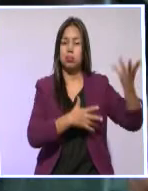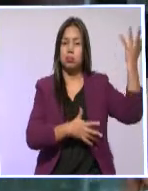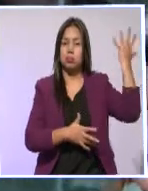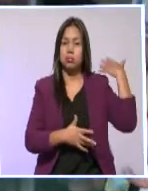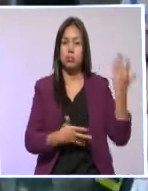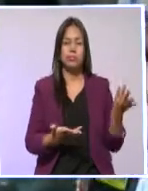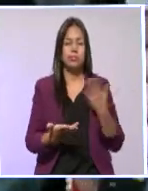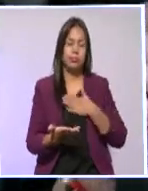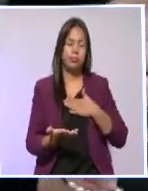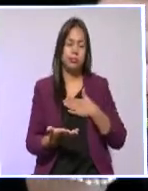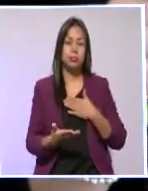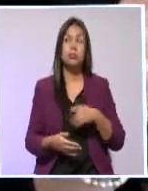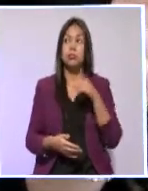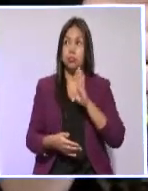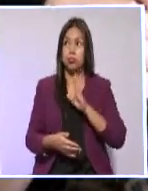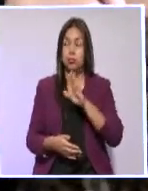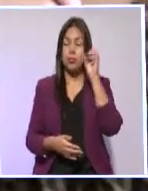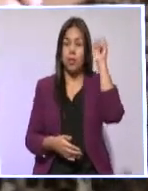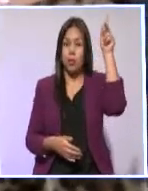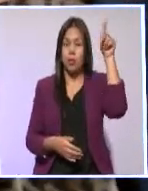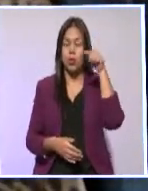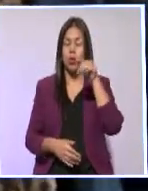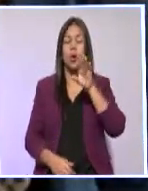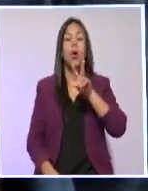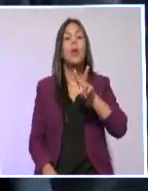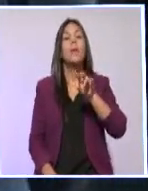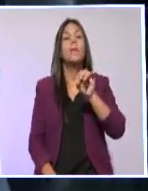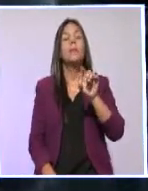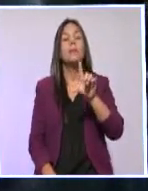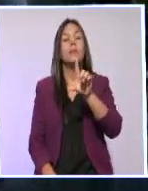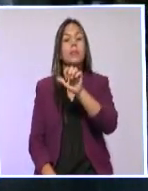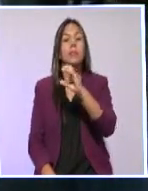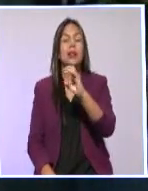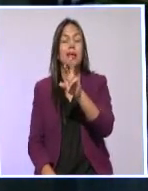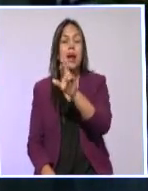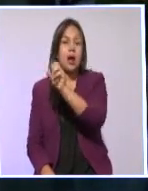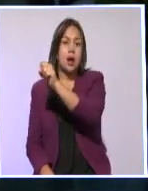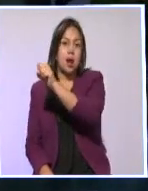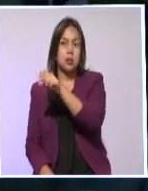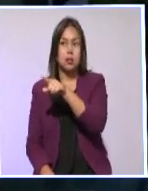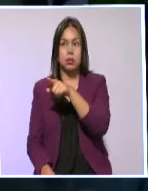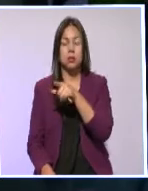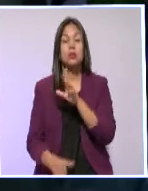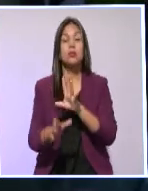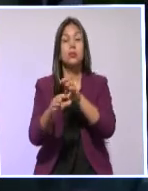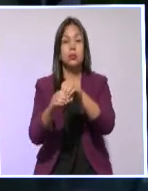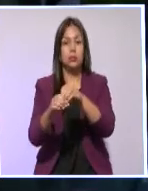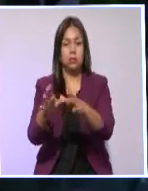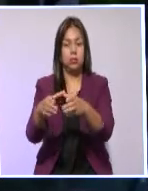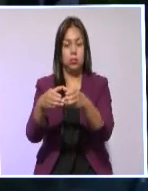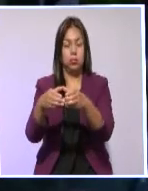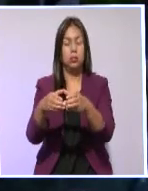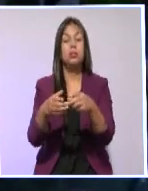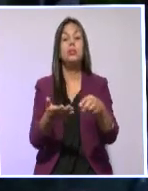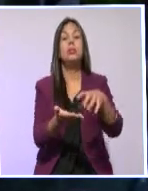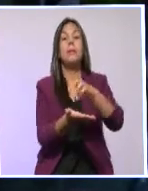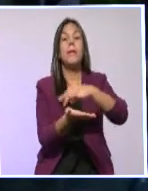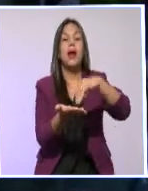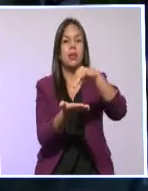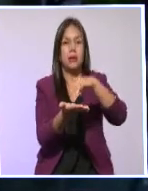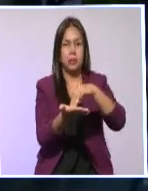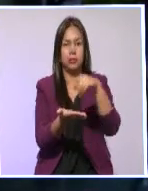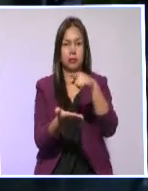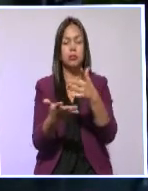gracias. Es la opinión y la observación de Fresia Villacrece. Ella es integrante de la Junta Cívica Anticorrupción de la provincia de Manabí.